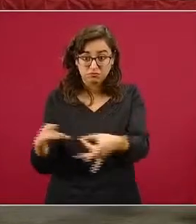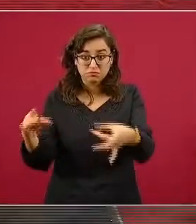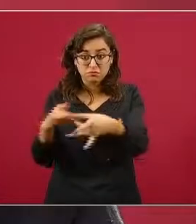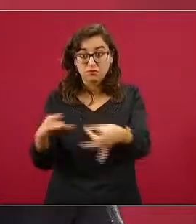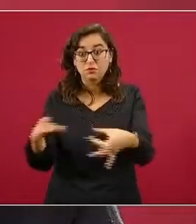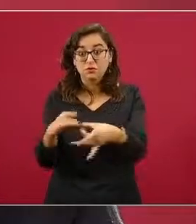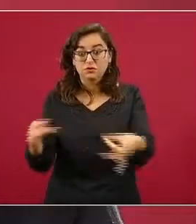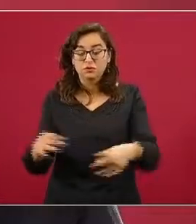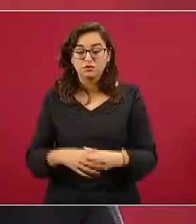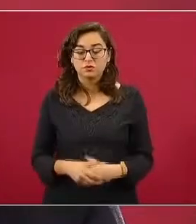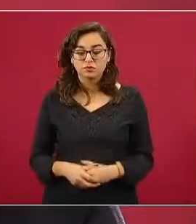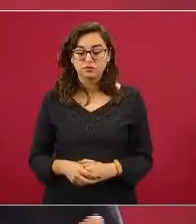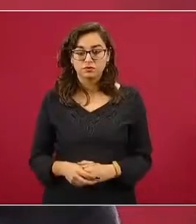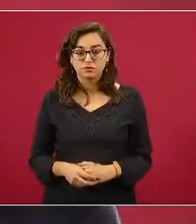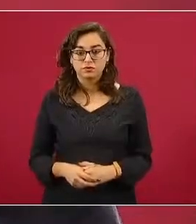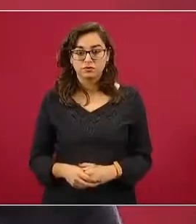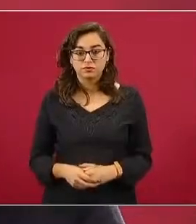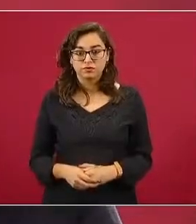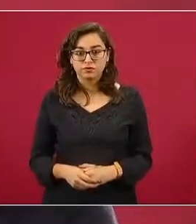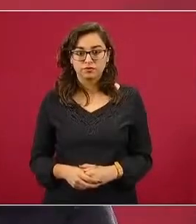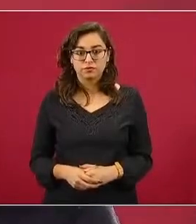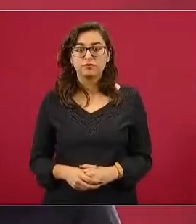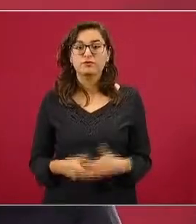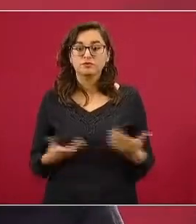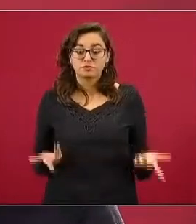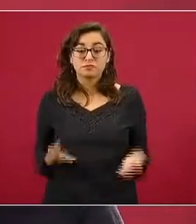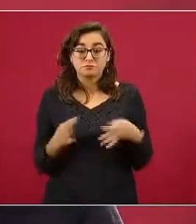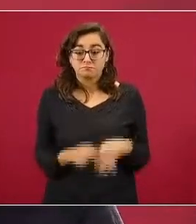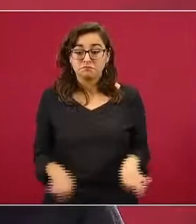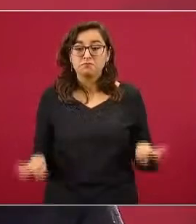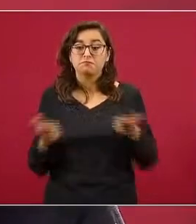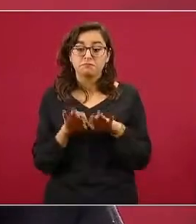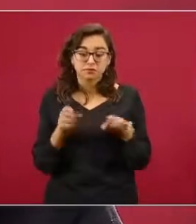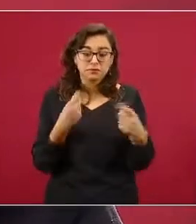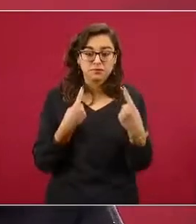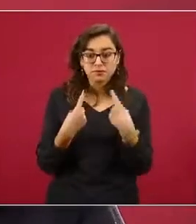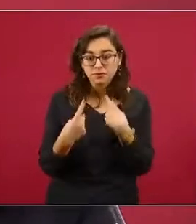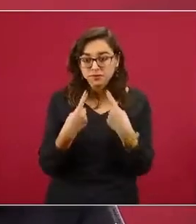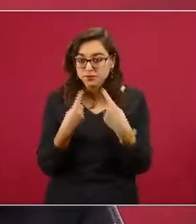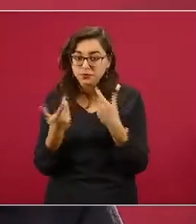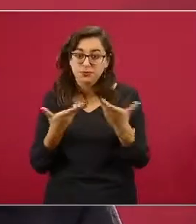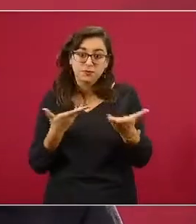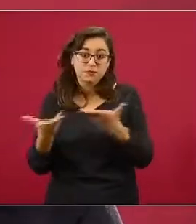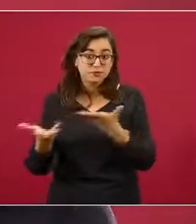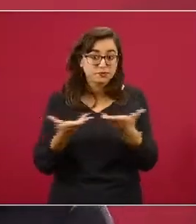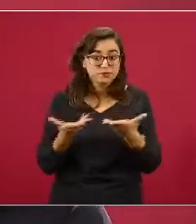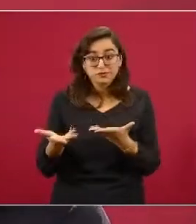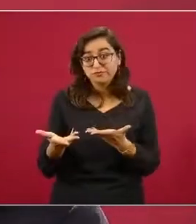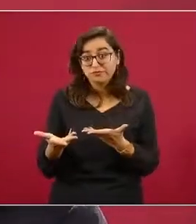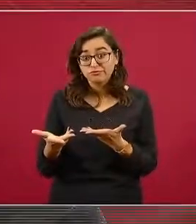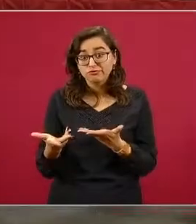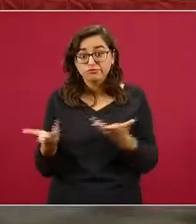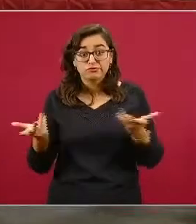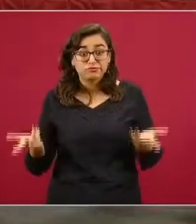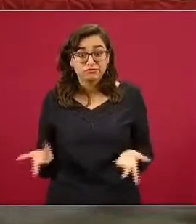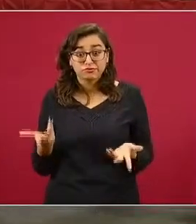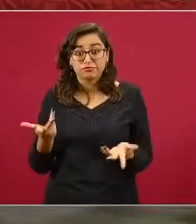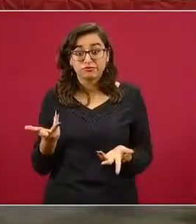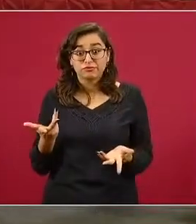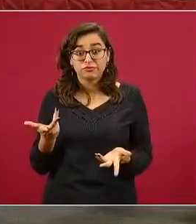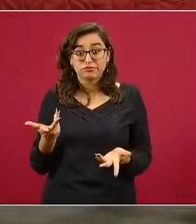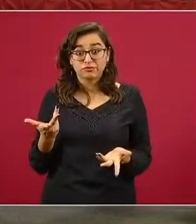Y lo que decía es, qué importante que haya diálogo. Es muy lamentable que un